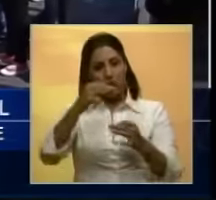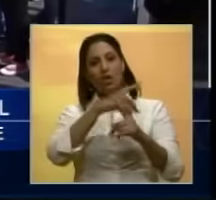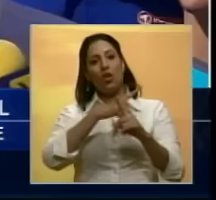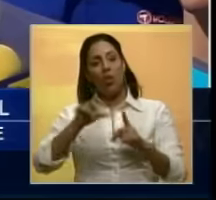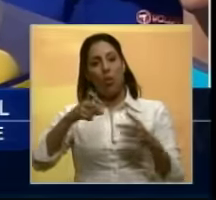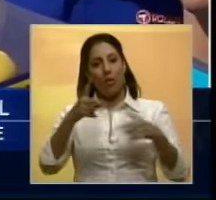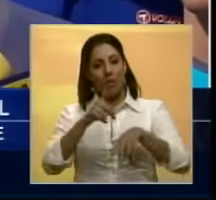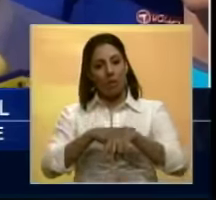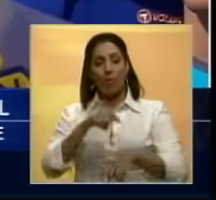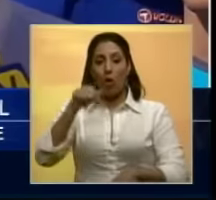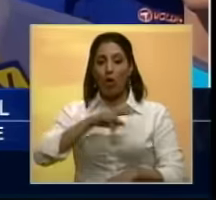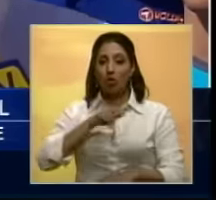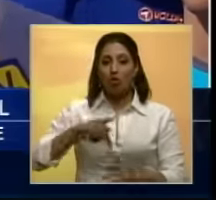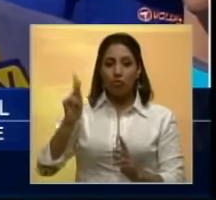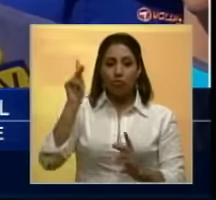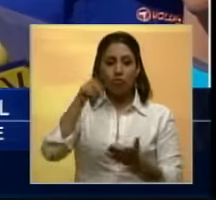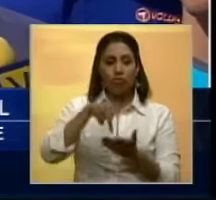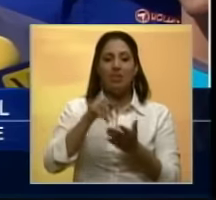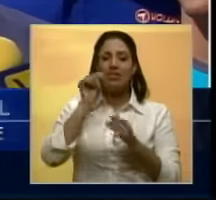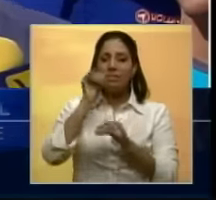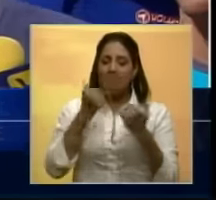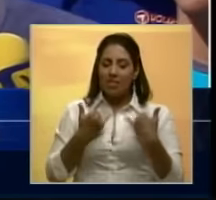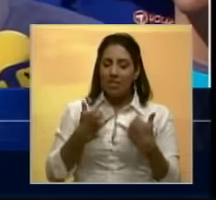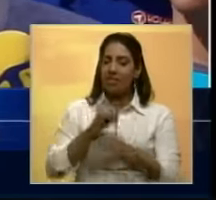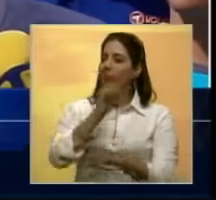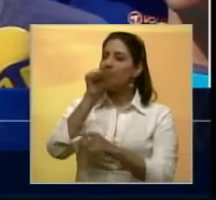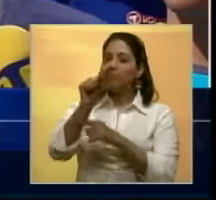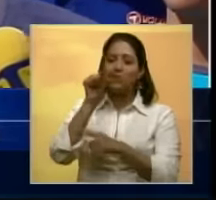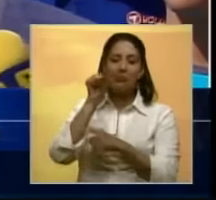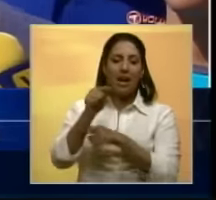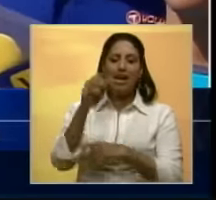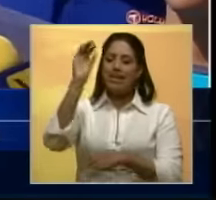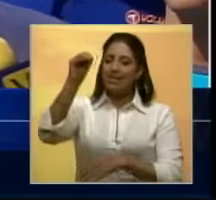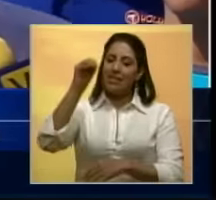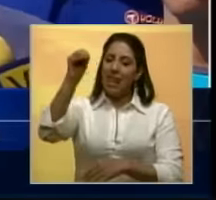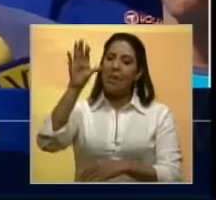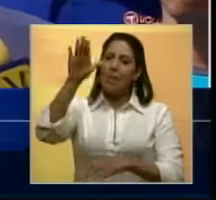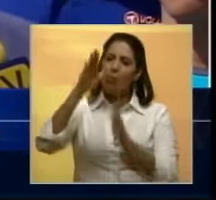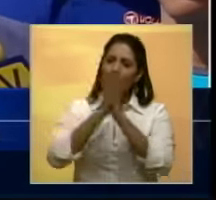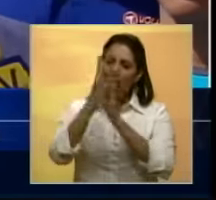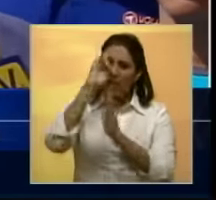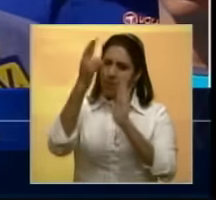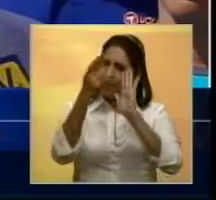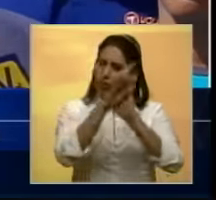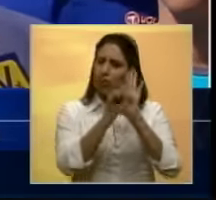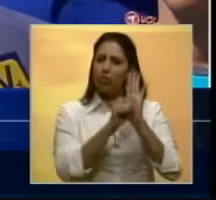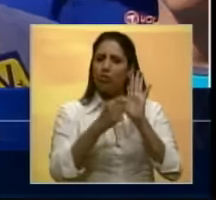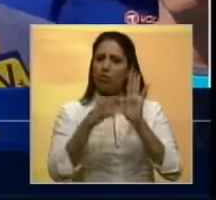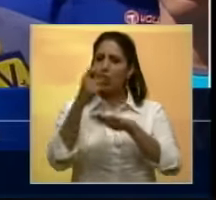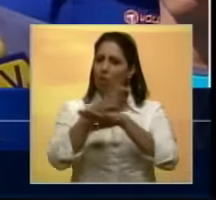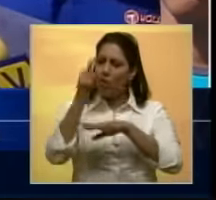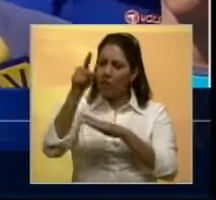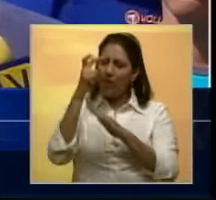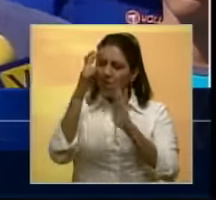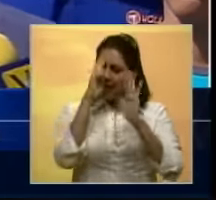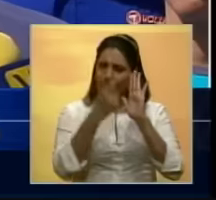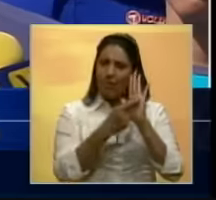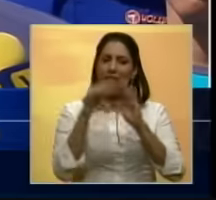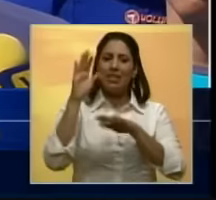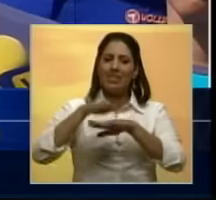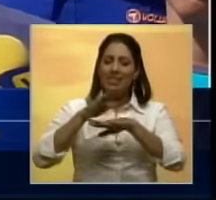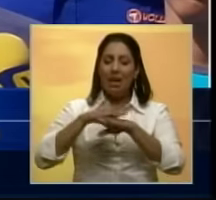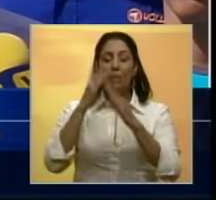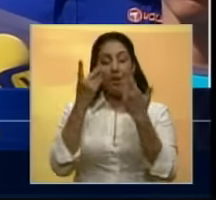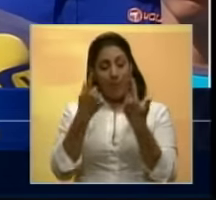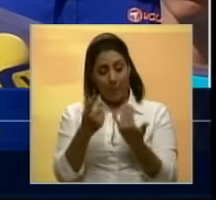Un Nuevo Tiempo. Hoy nos encontramos con la misma exigencia, llamando al gobierno a que respete la Constitución, llamando al gobierno a que entienda a